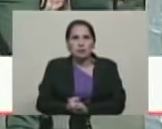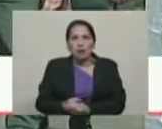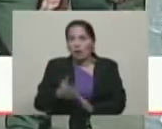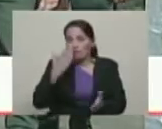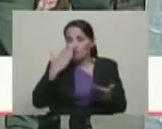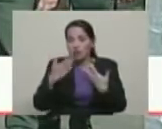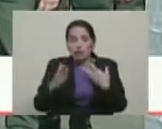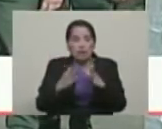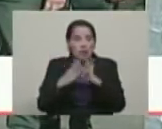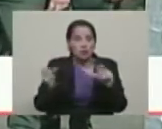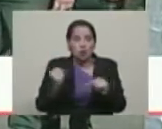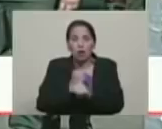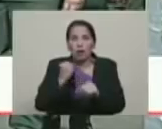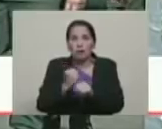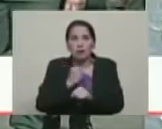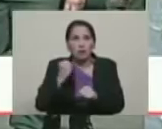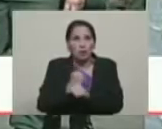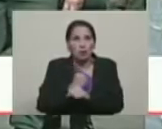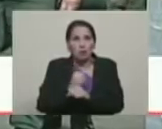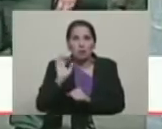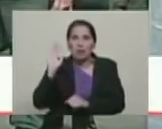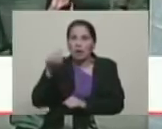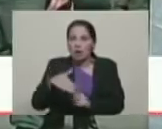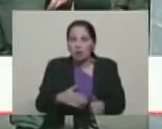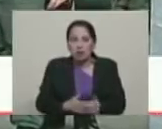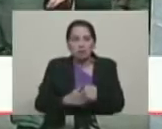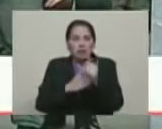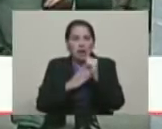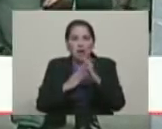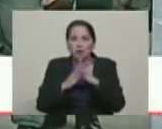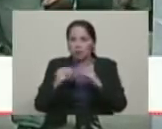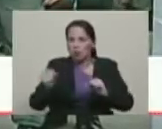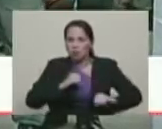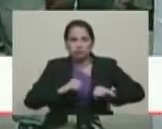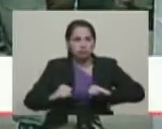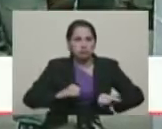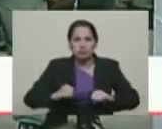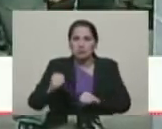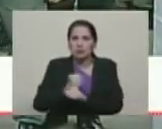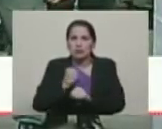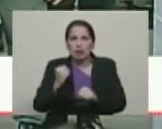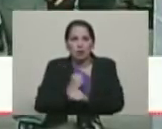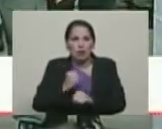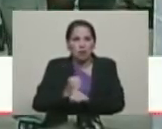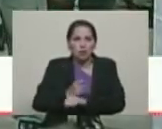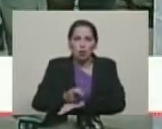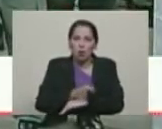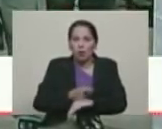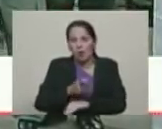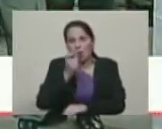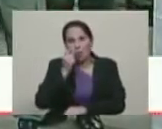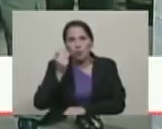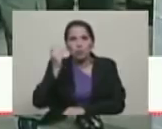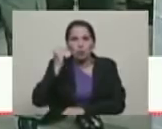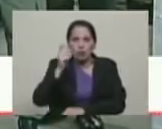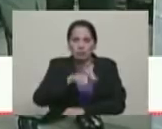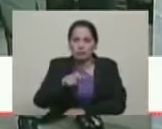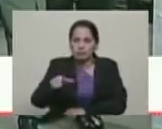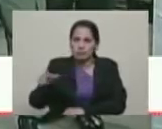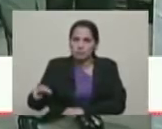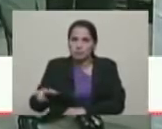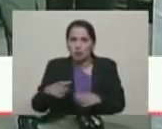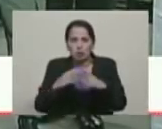articulando el liderazgo de todos los estados, los gobernadores y gobernadoras, los protectores